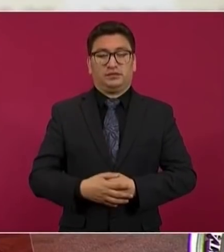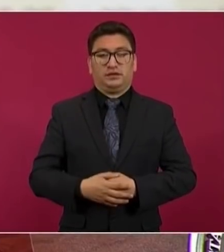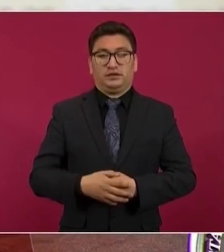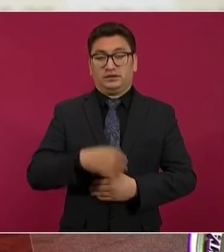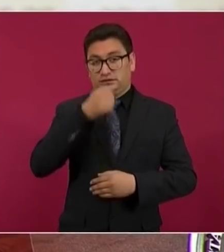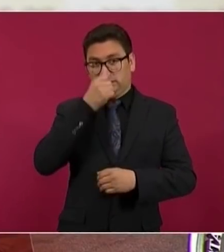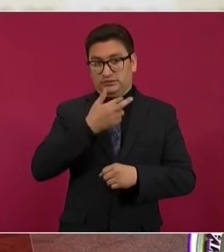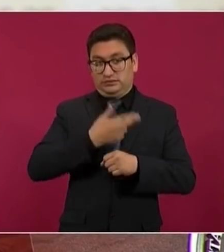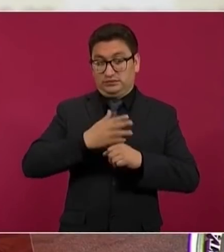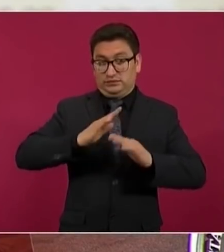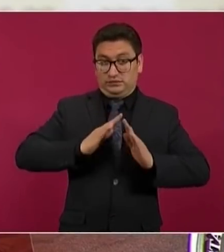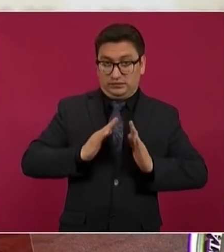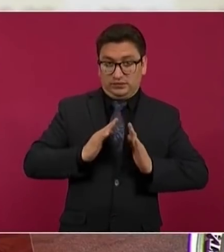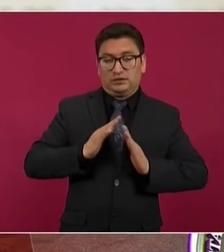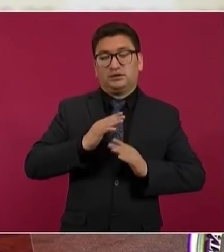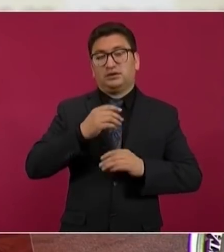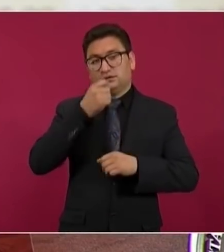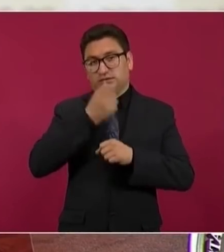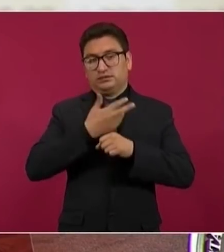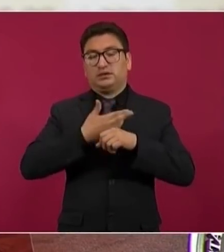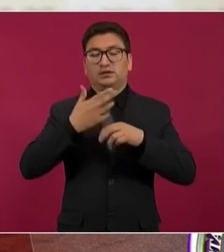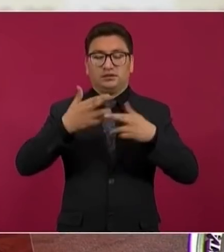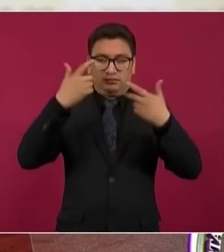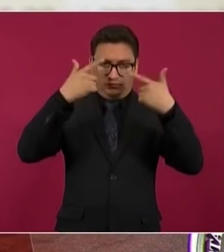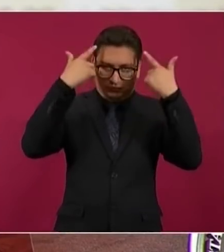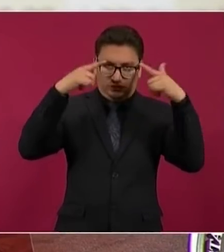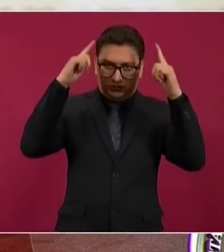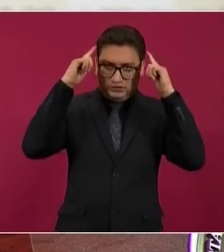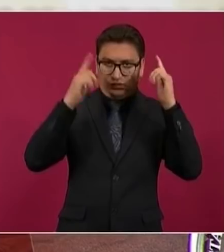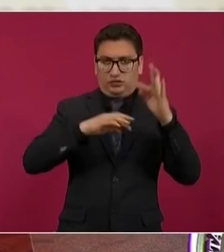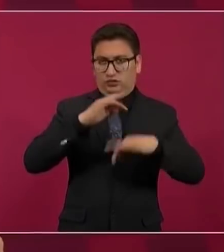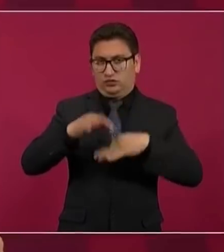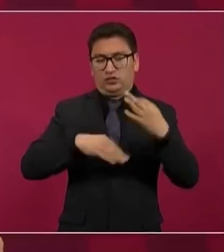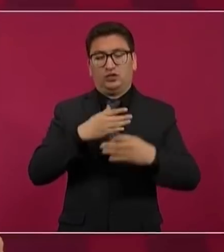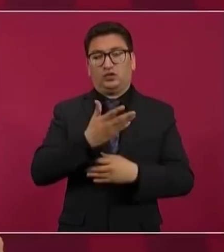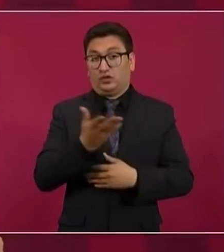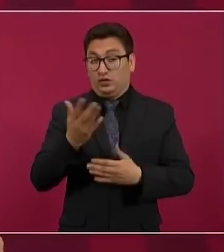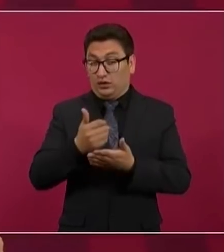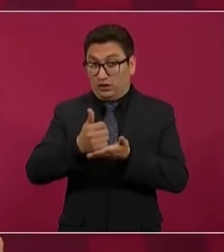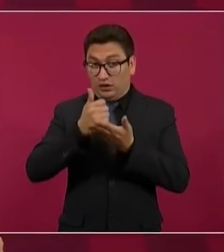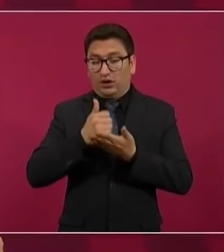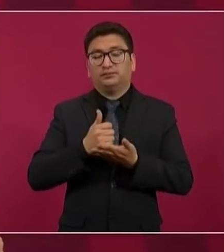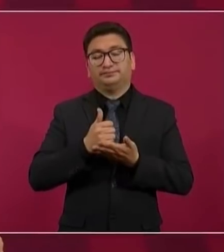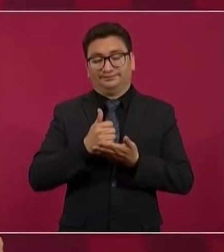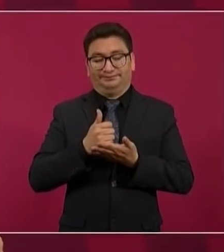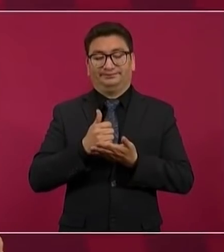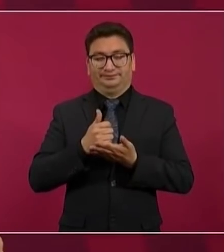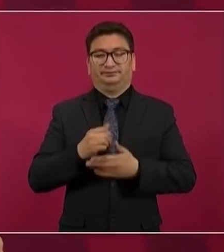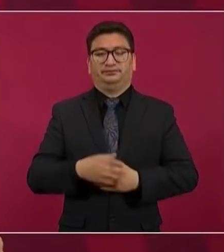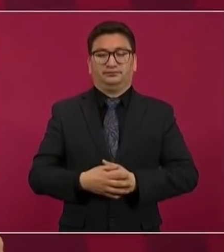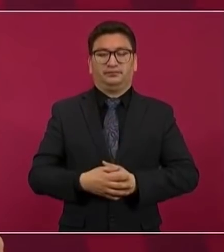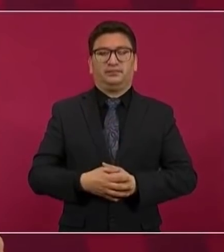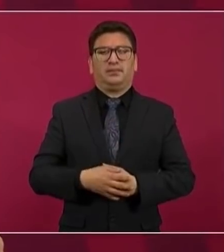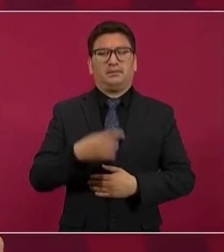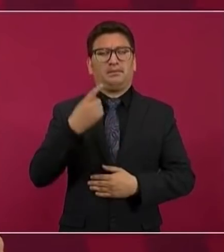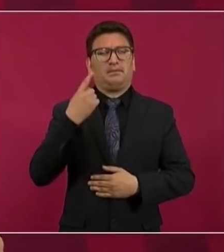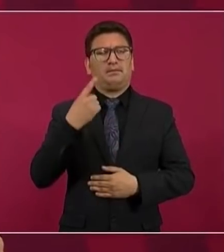la Secretaría de la Defensa, de la Secretaría de Marina, que nos ayudaron